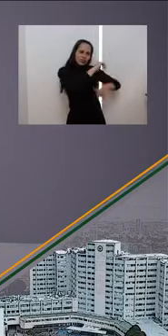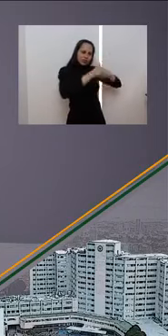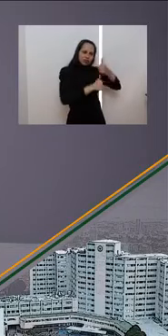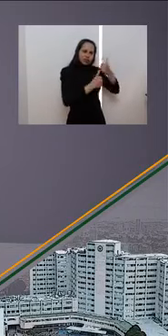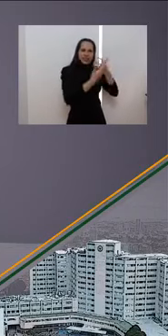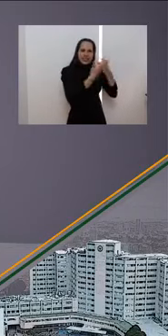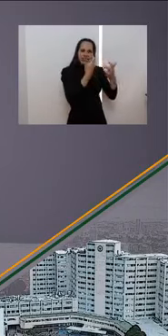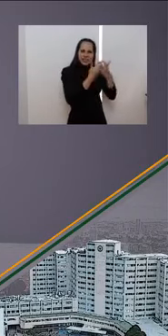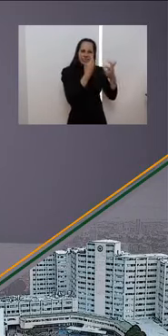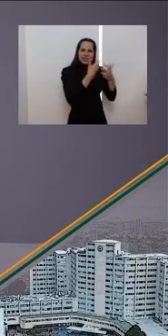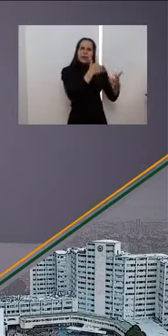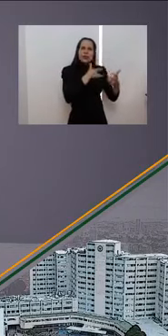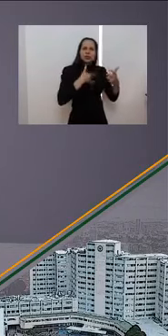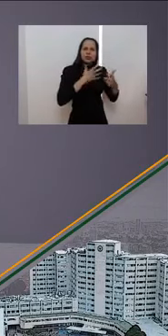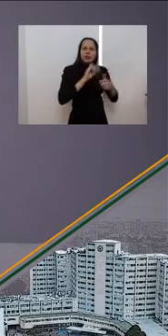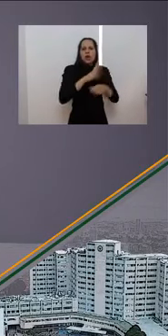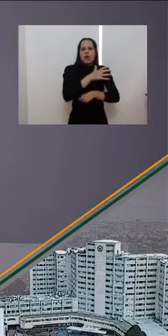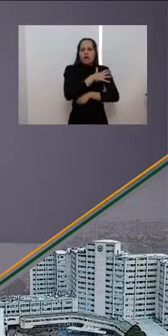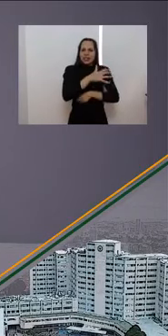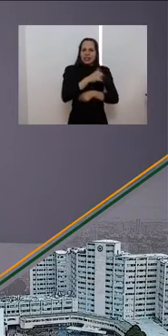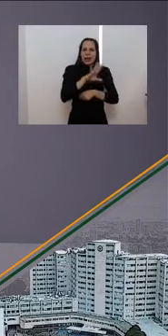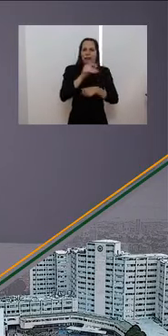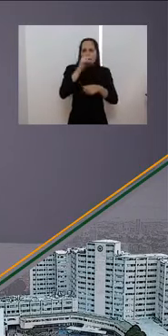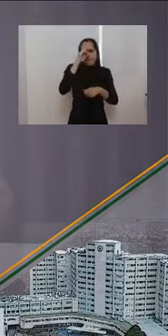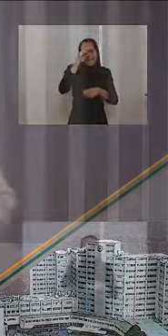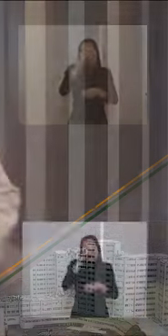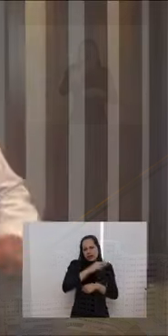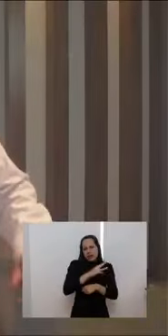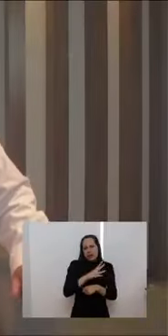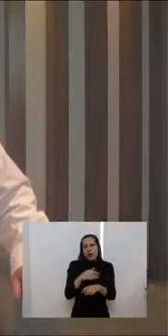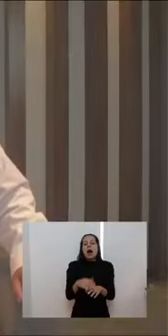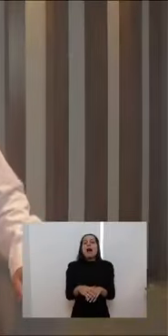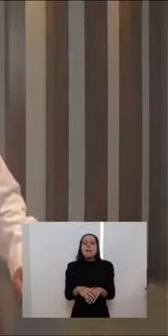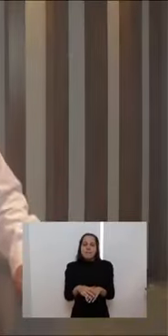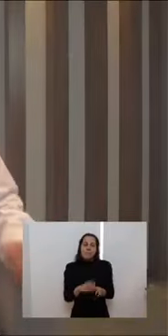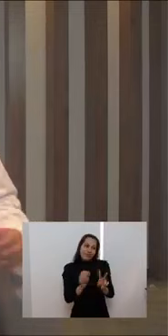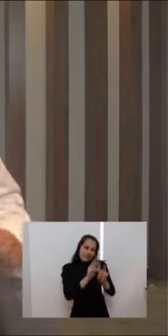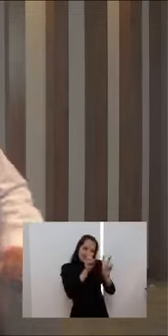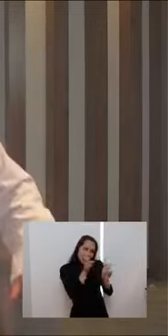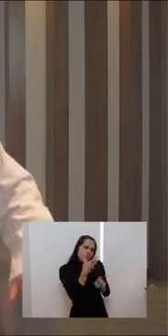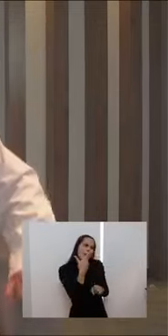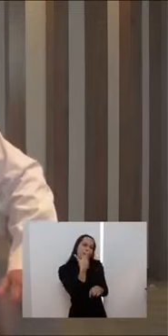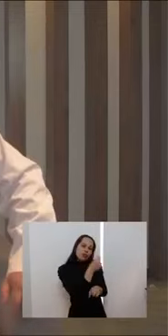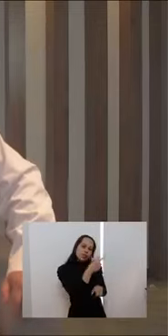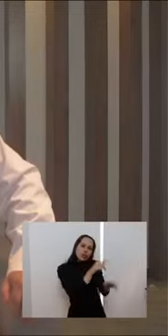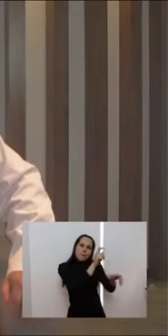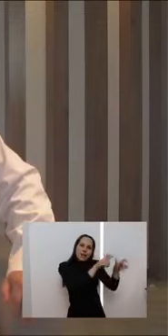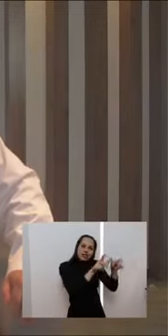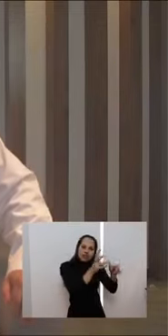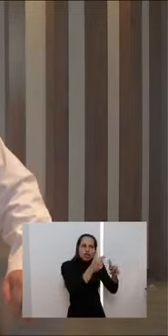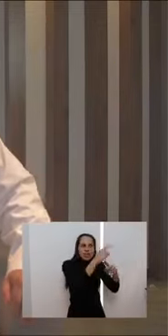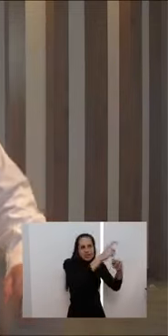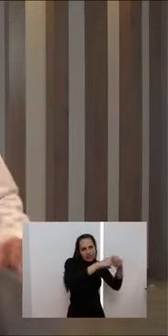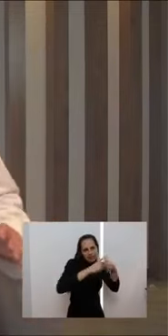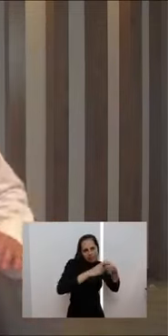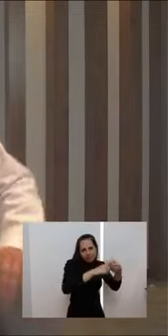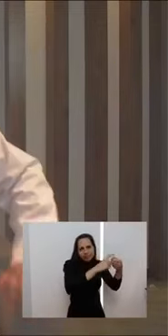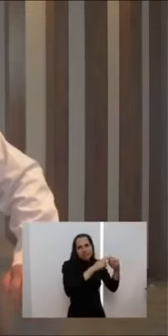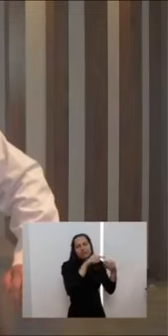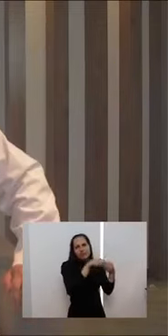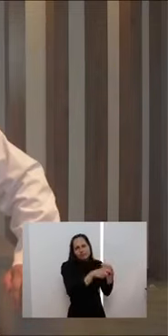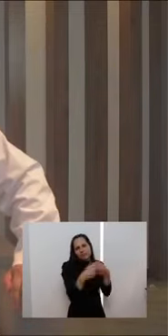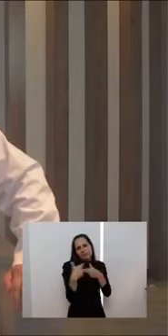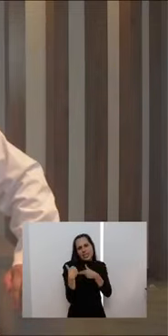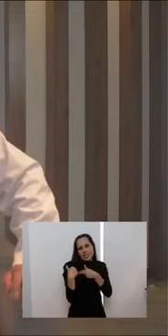las fuerzas militares que nos pueden contar sobre ese tema con respecto a la vacunación de nuestros usuarios y beneficiarios esa